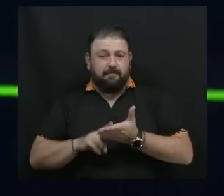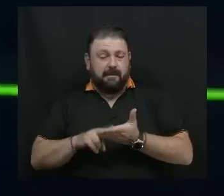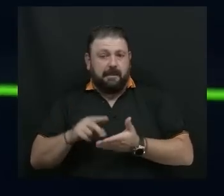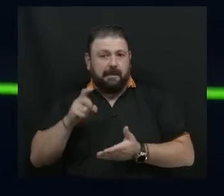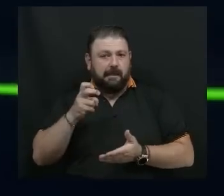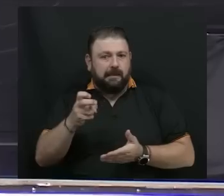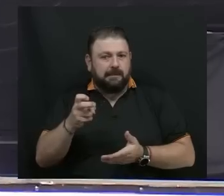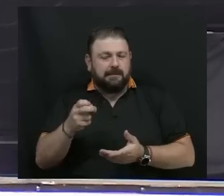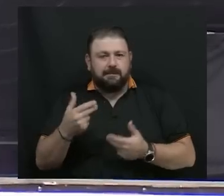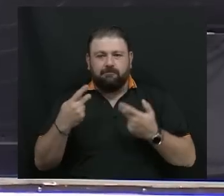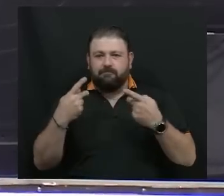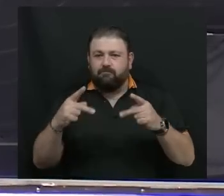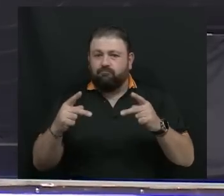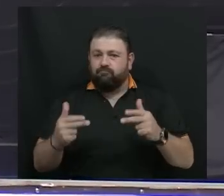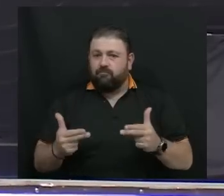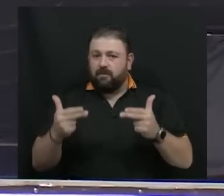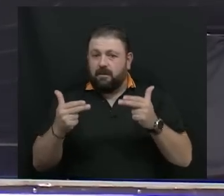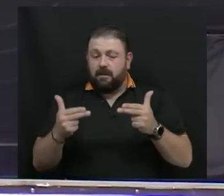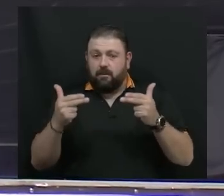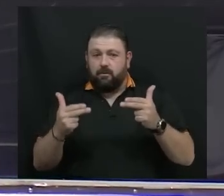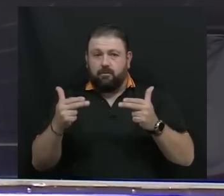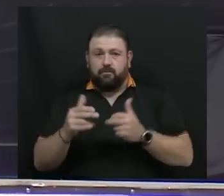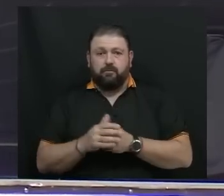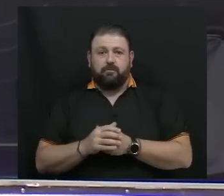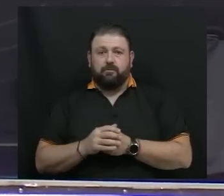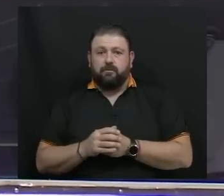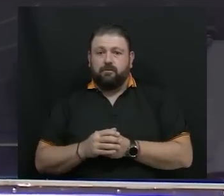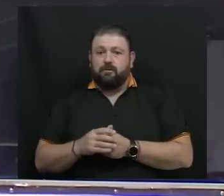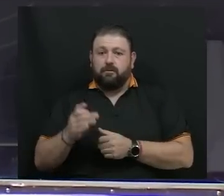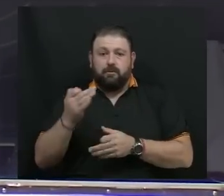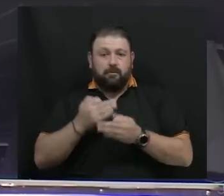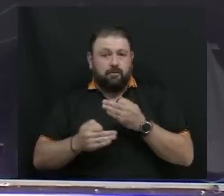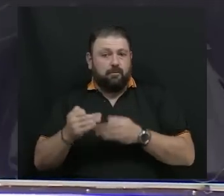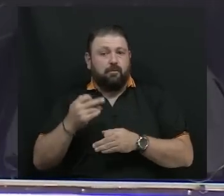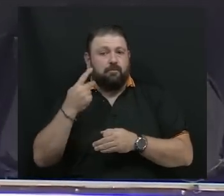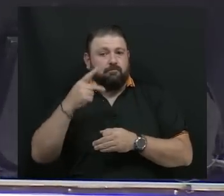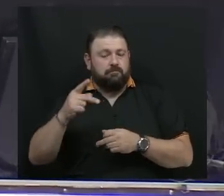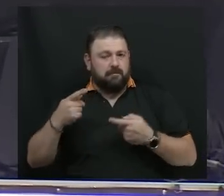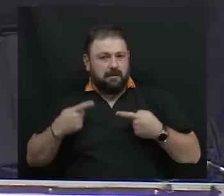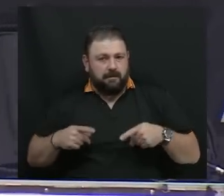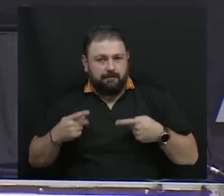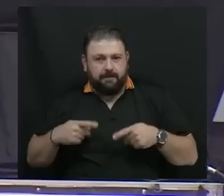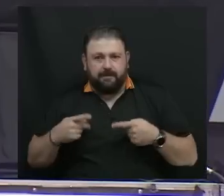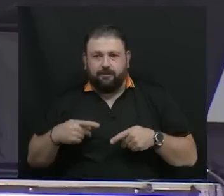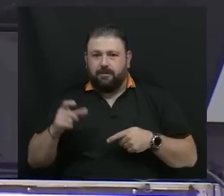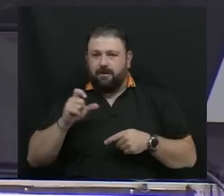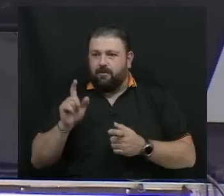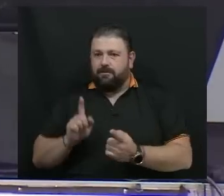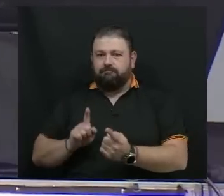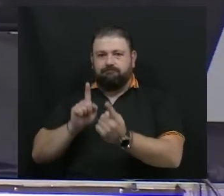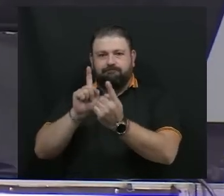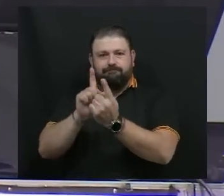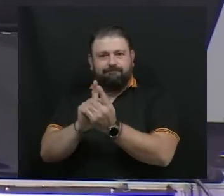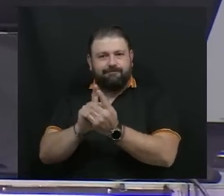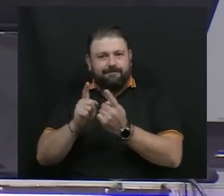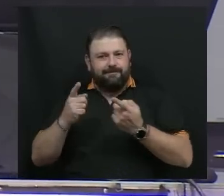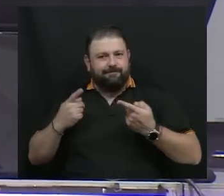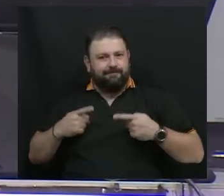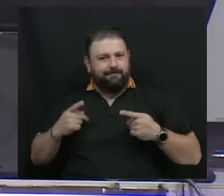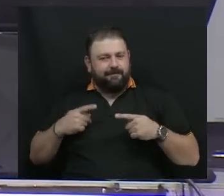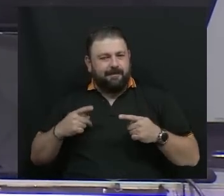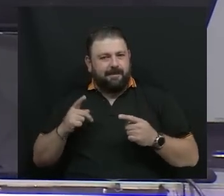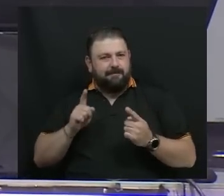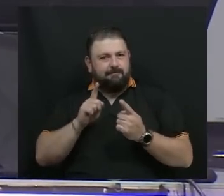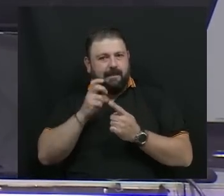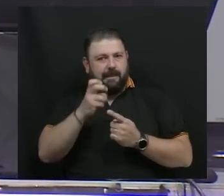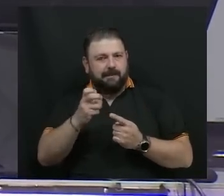negocio, porque es donde tu prospecto o la persona que estás invitando a conocer la oportunidad tiene ese primer contacto